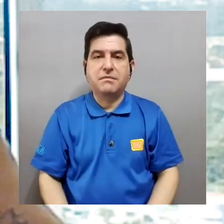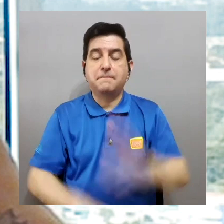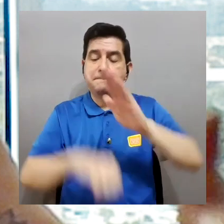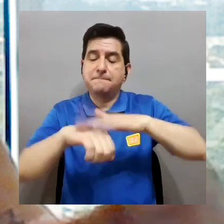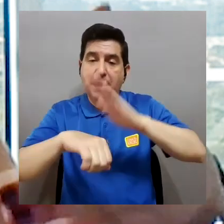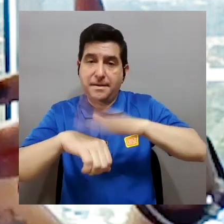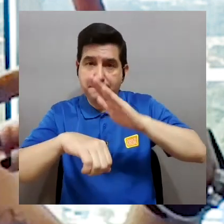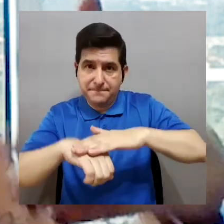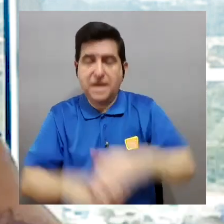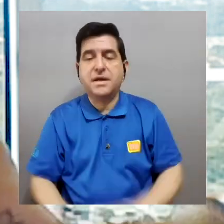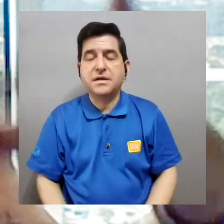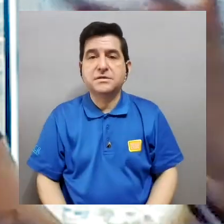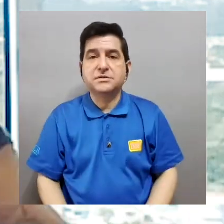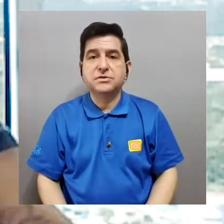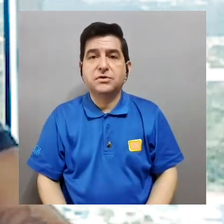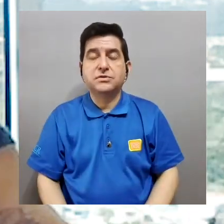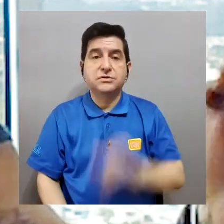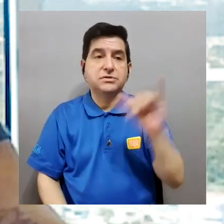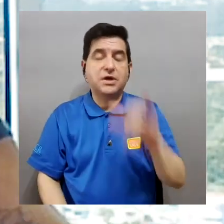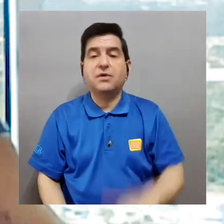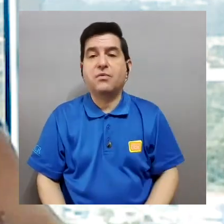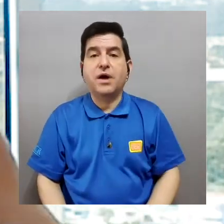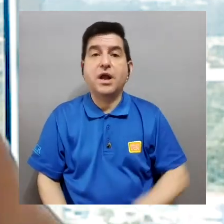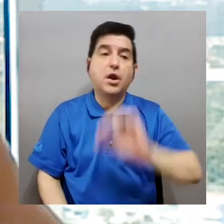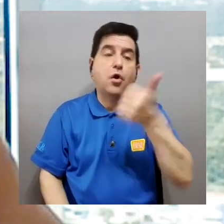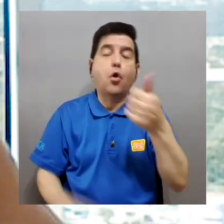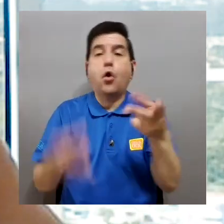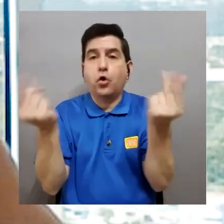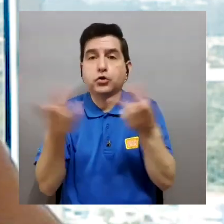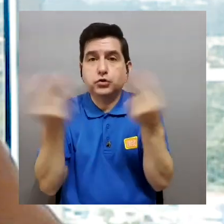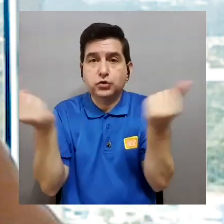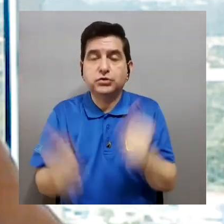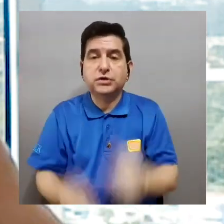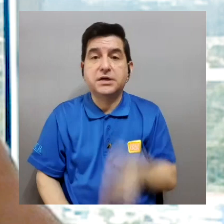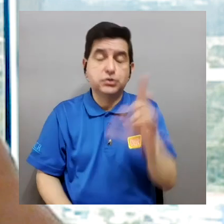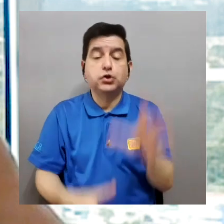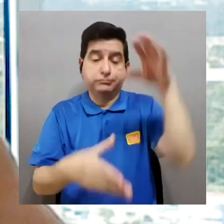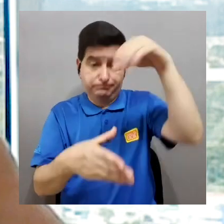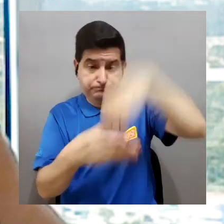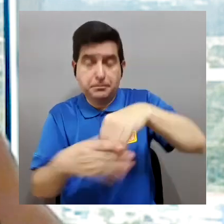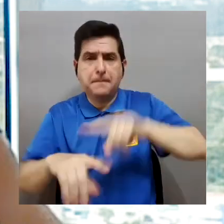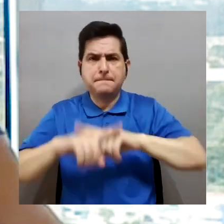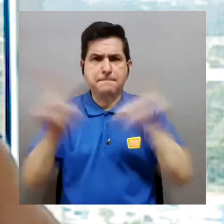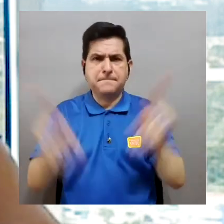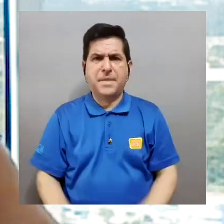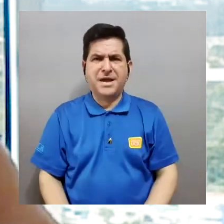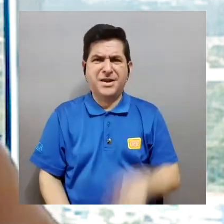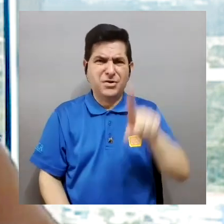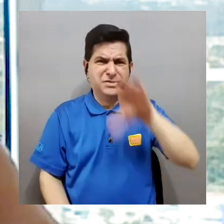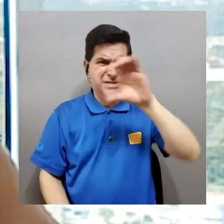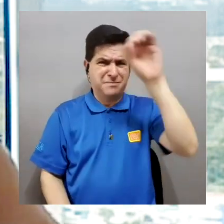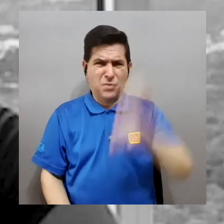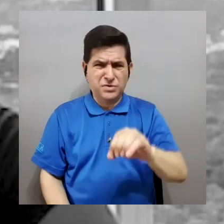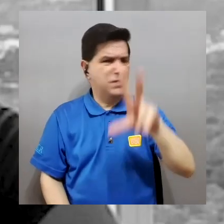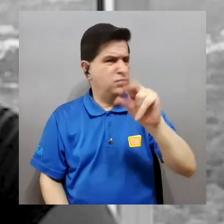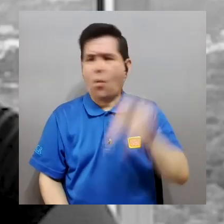los permisos municipales, del CEPIA. Hay otros gastos ahí implicados, pero no es para un